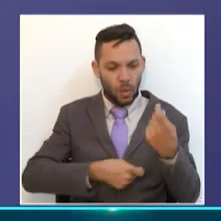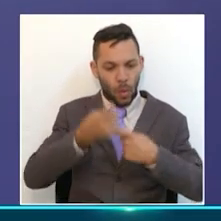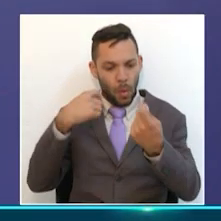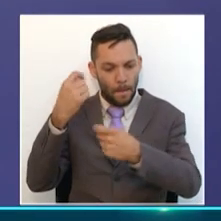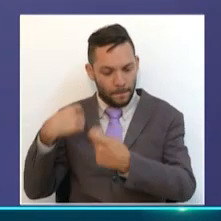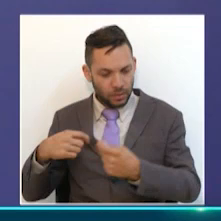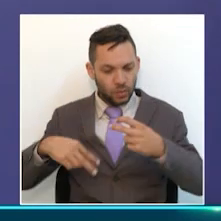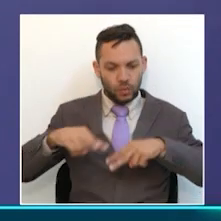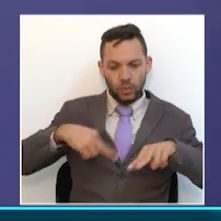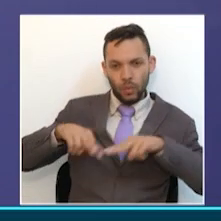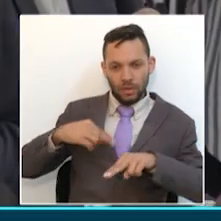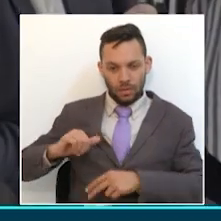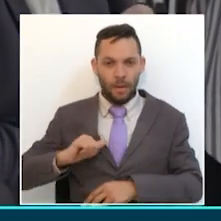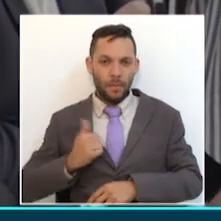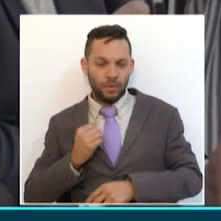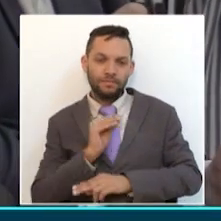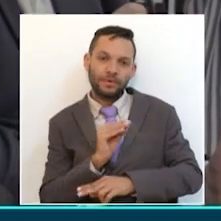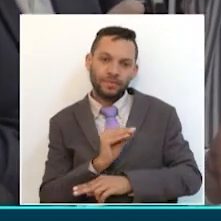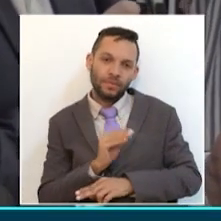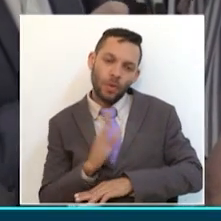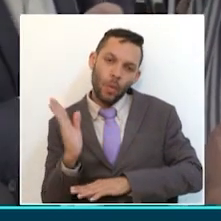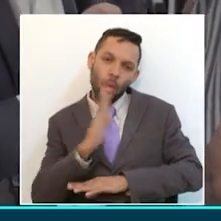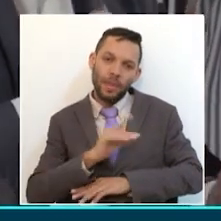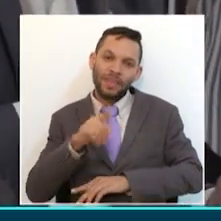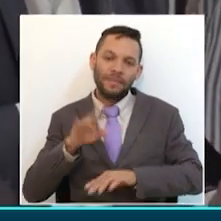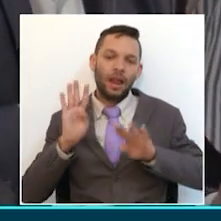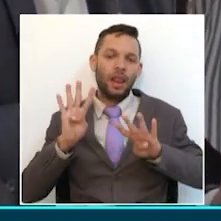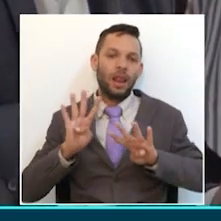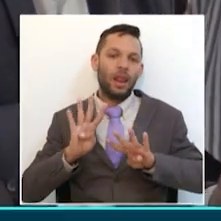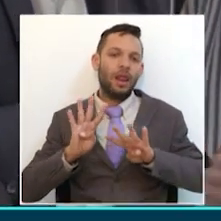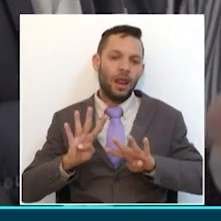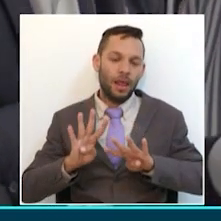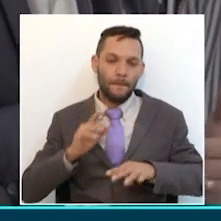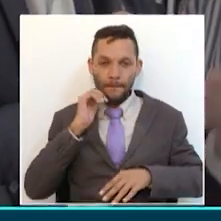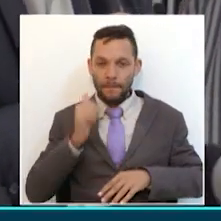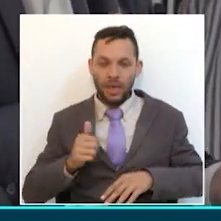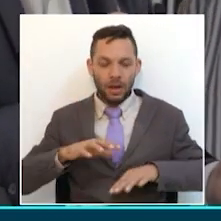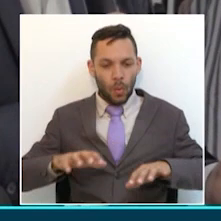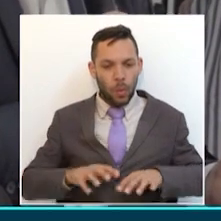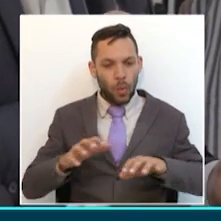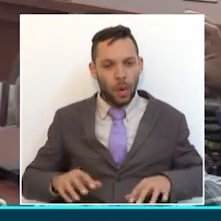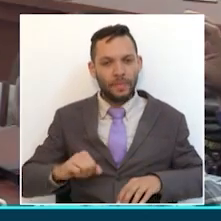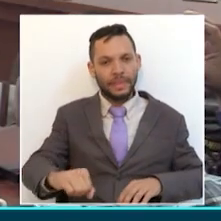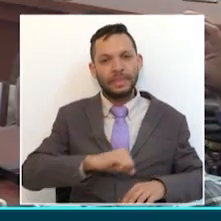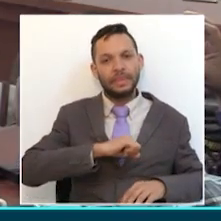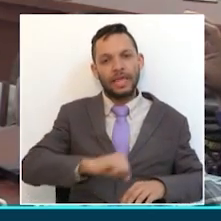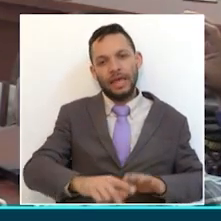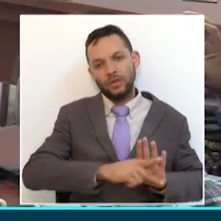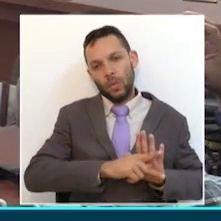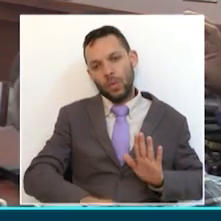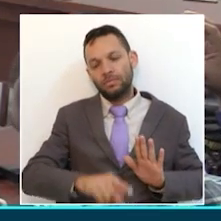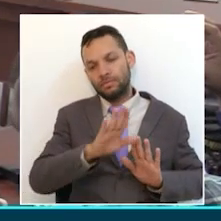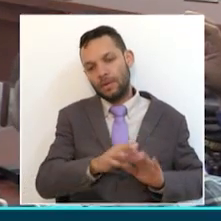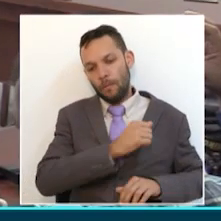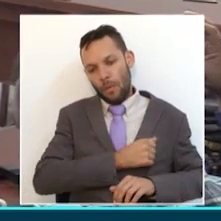Turismo aprovechó la visita para referirse a la jornada de protesta que vivirá el país mañana, señalando que es un derecho constitucional, pero